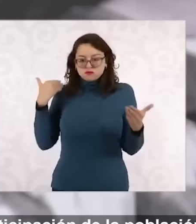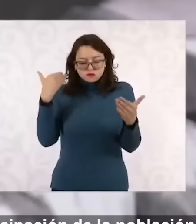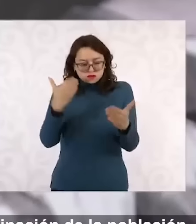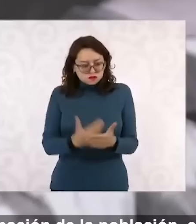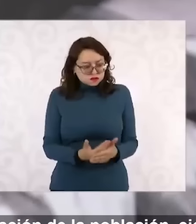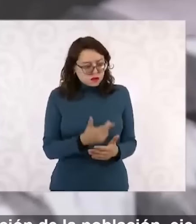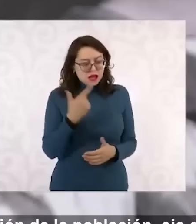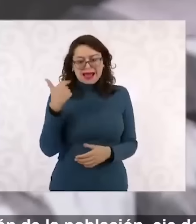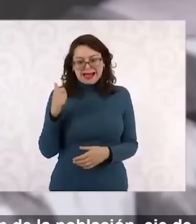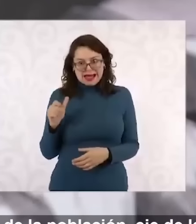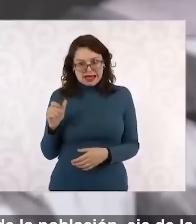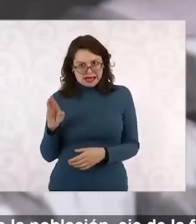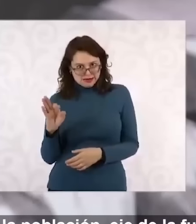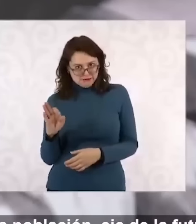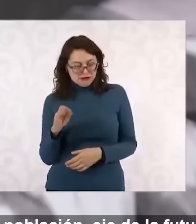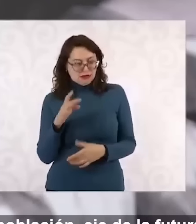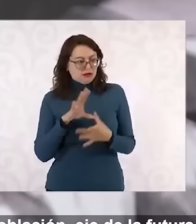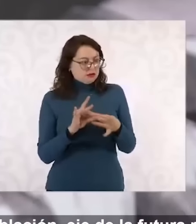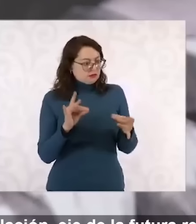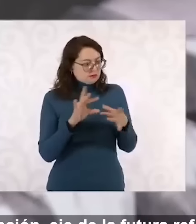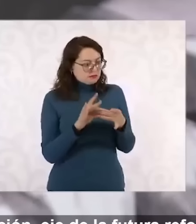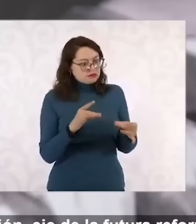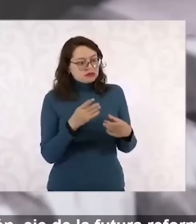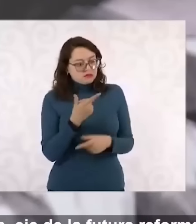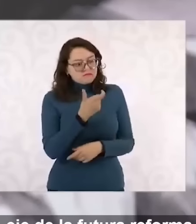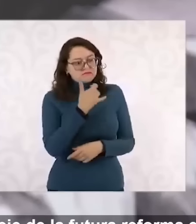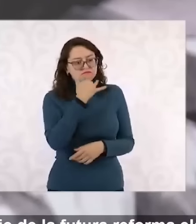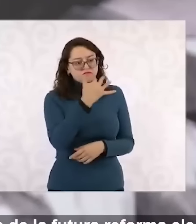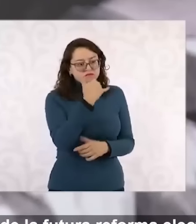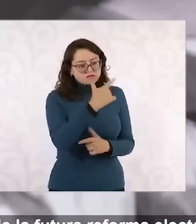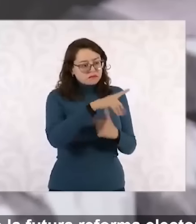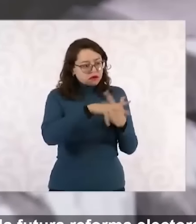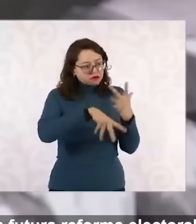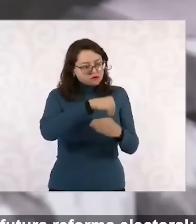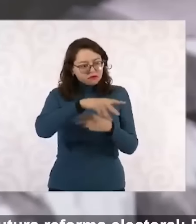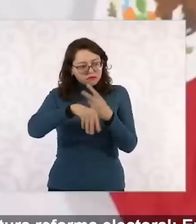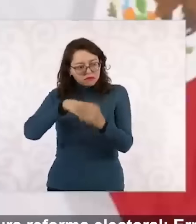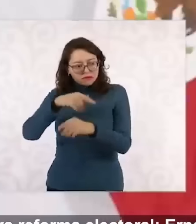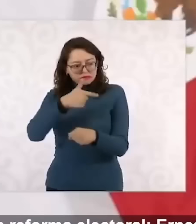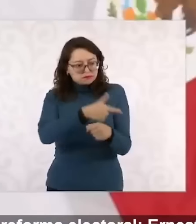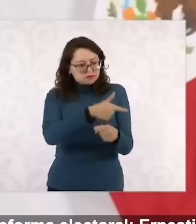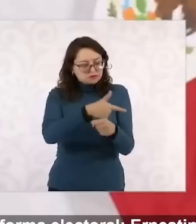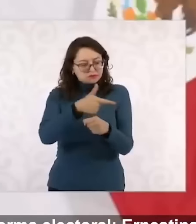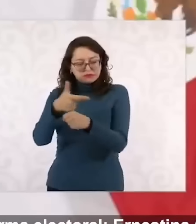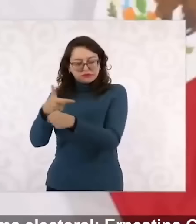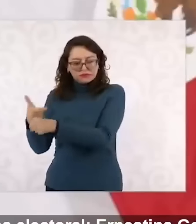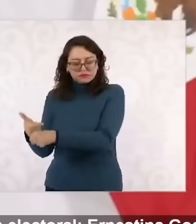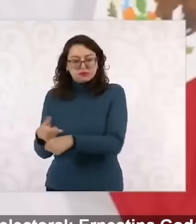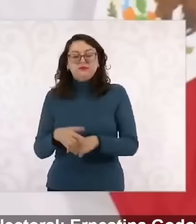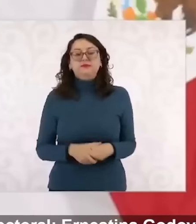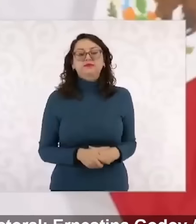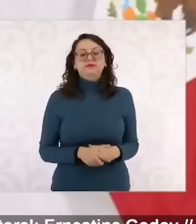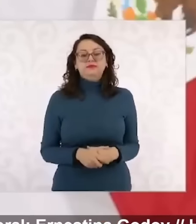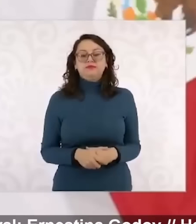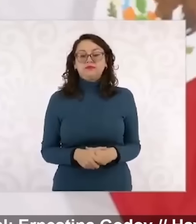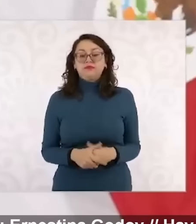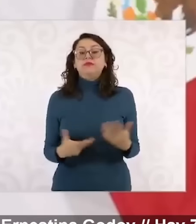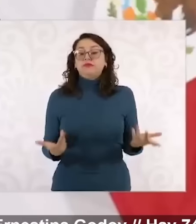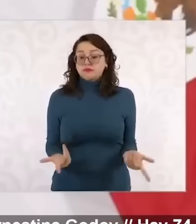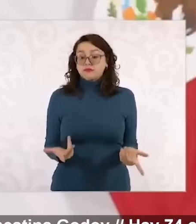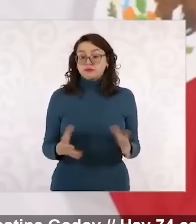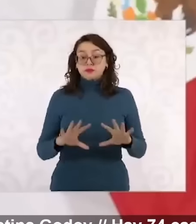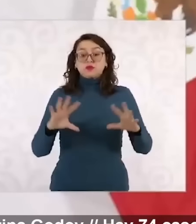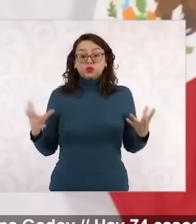estándares del GAFI en materia de prevención y combate al lavado de dinero. Derivado de estos hallazgos, se impulsaron